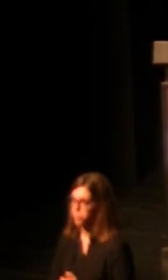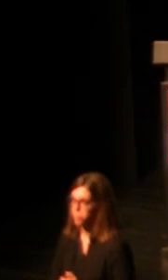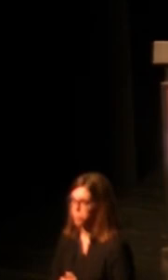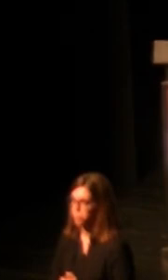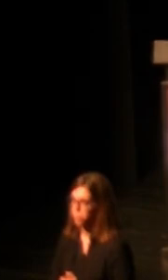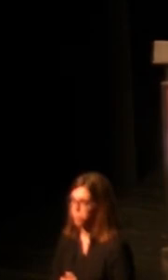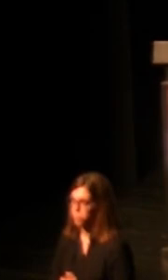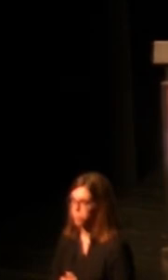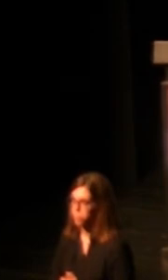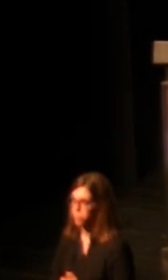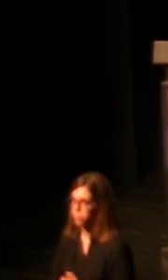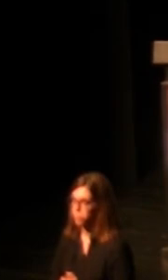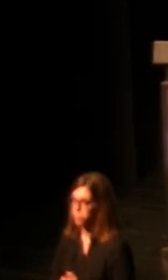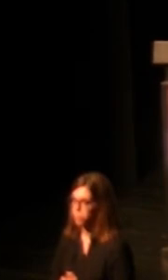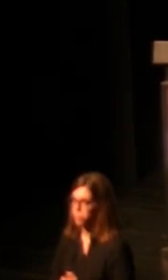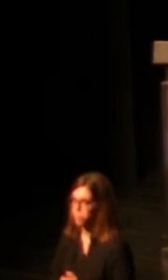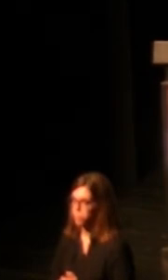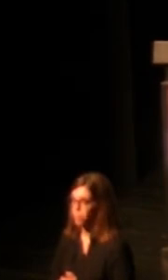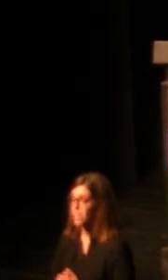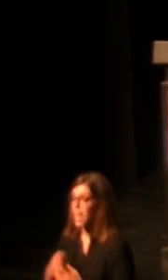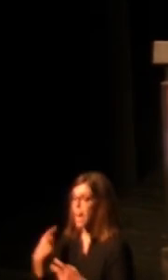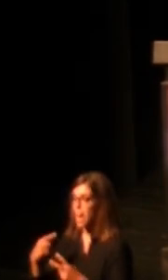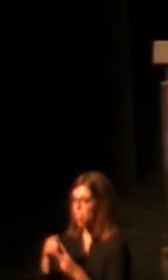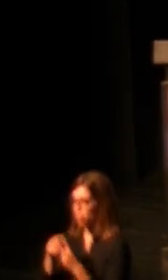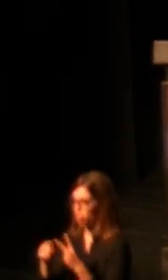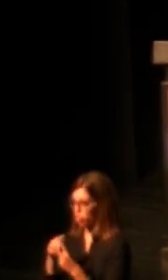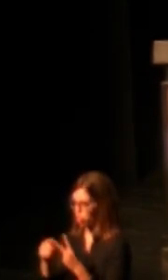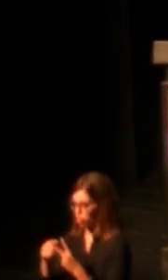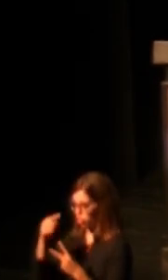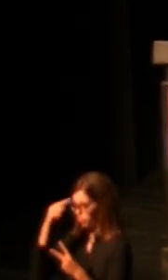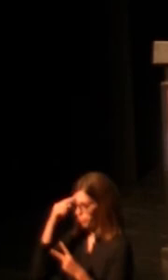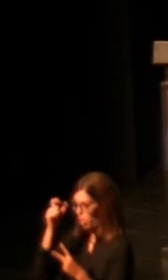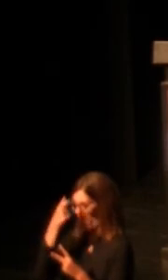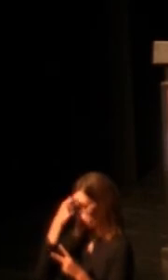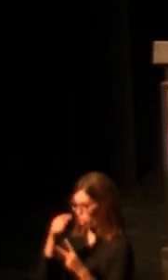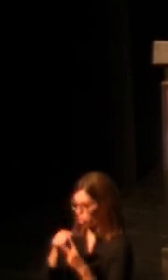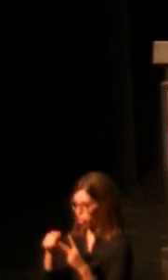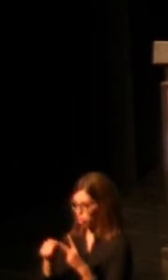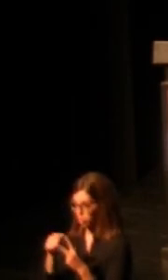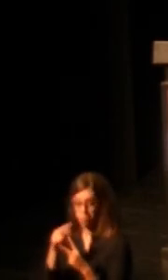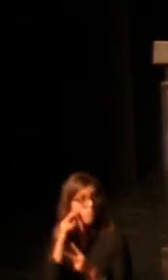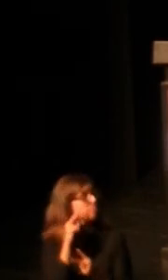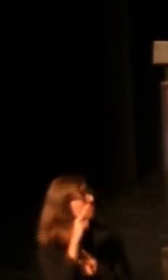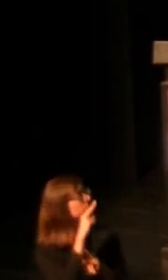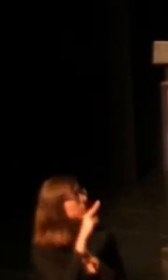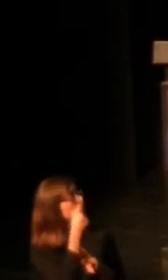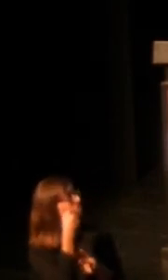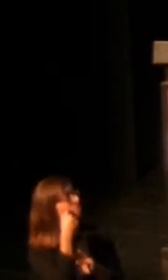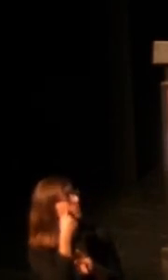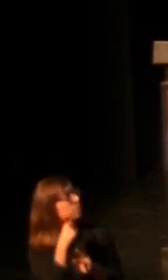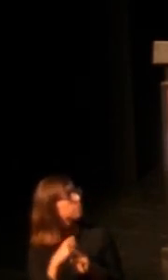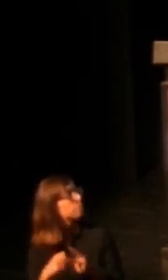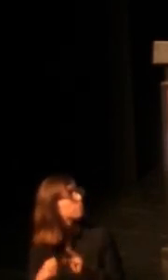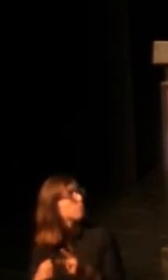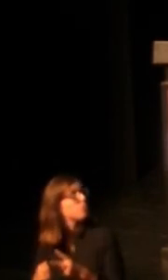Si nos centramos en nuestra misión, hay dos conceptos claves, inclusión y ciudadanía, y eso nos tiene que llevar a que todo lo que yo haga en mi día a día contribuya en alguna